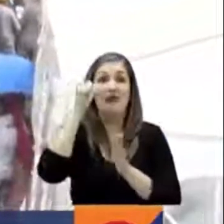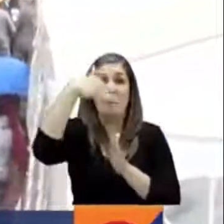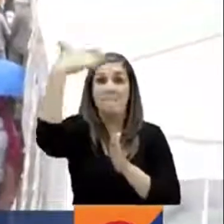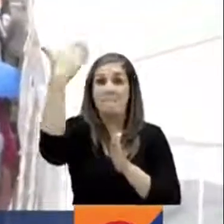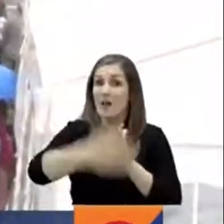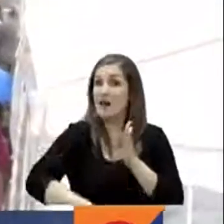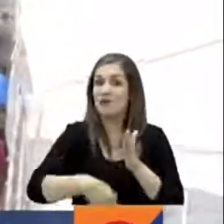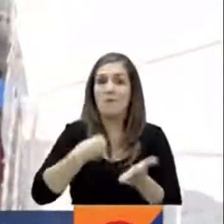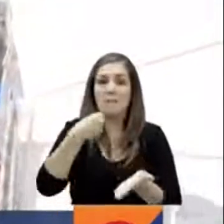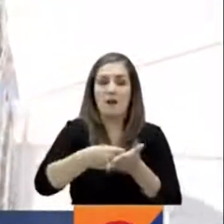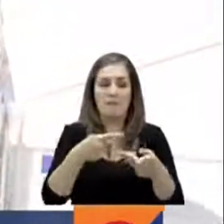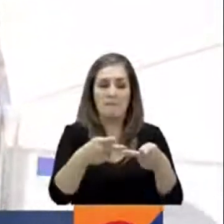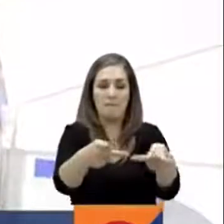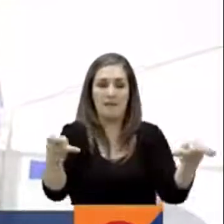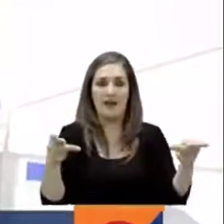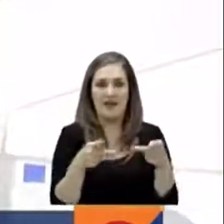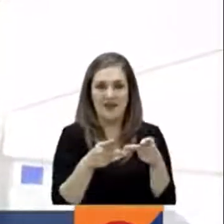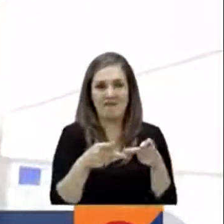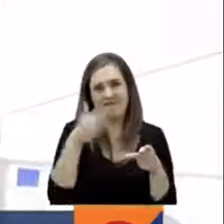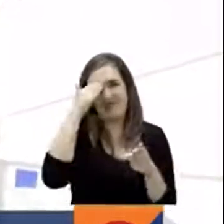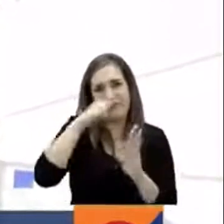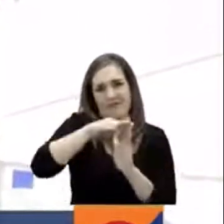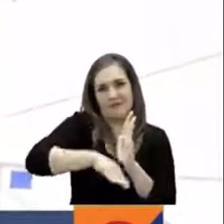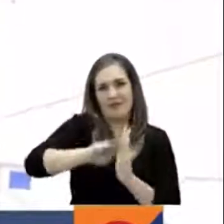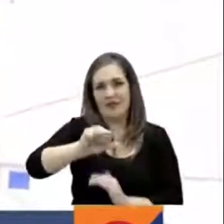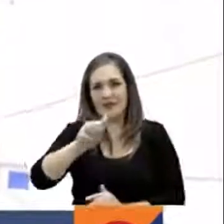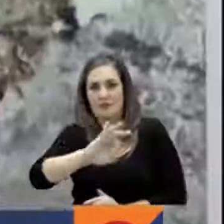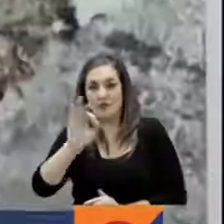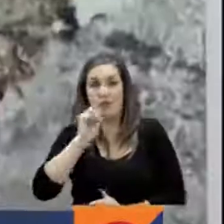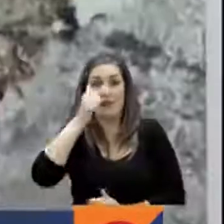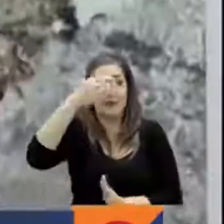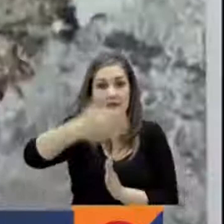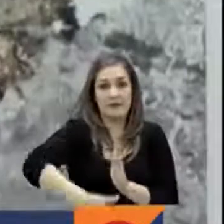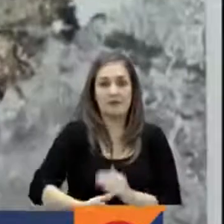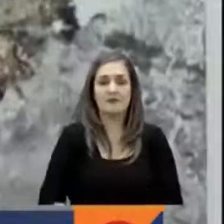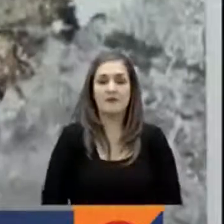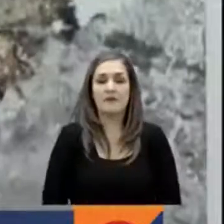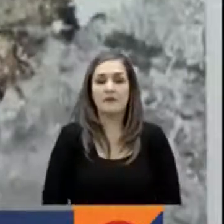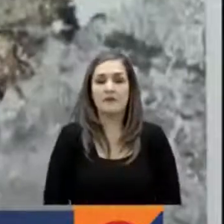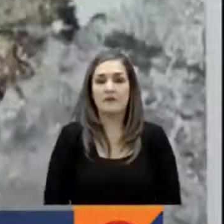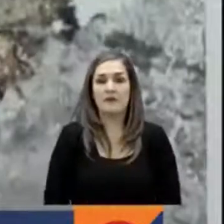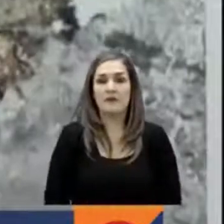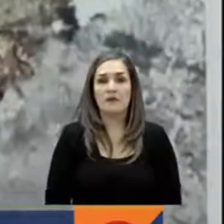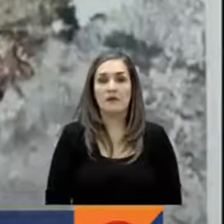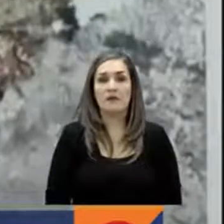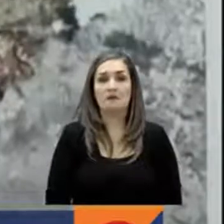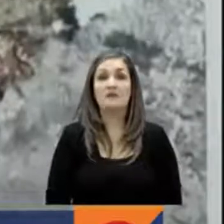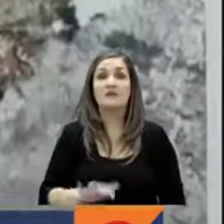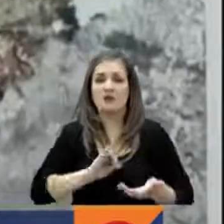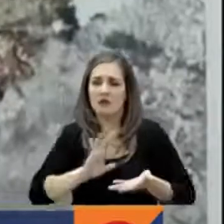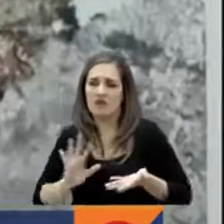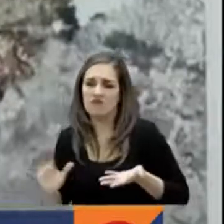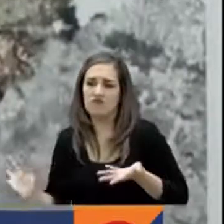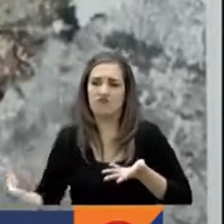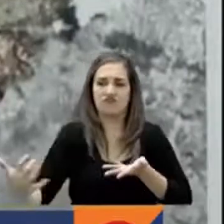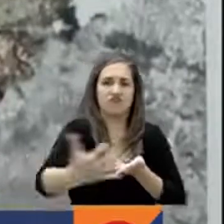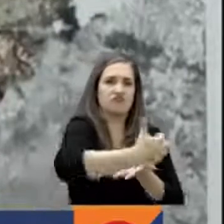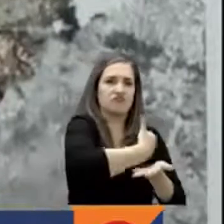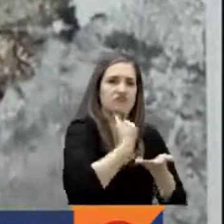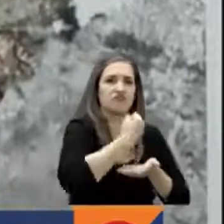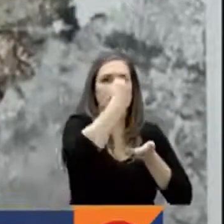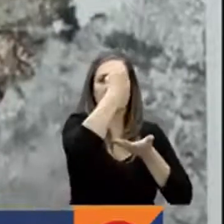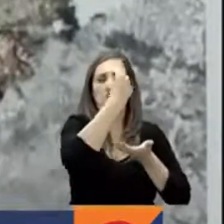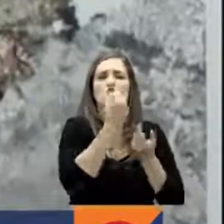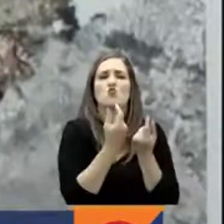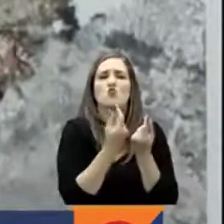pagar el impuesto predial con el 10% de descuento. Ya hemos recaudado por el impuesto predial